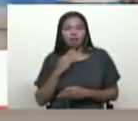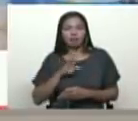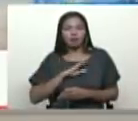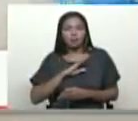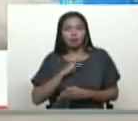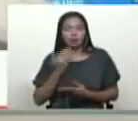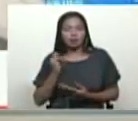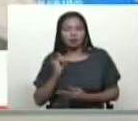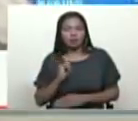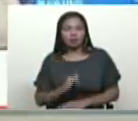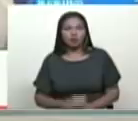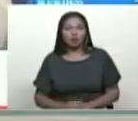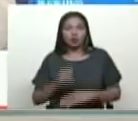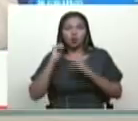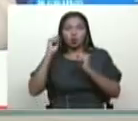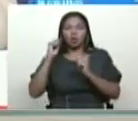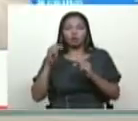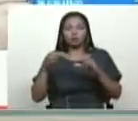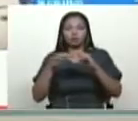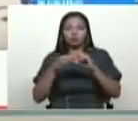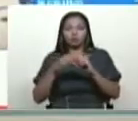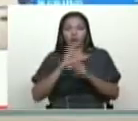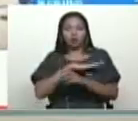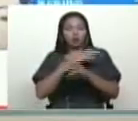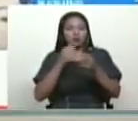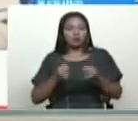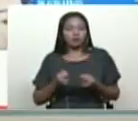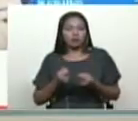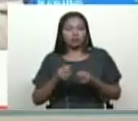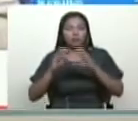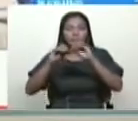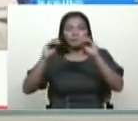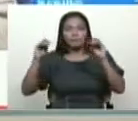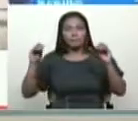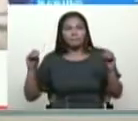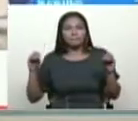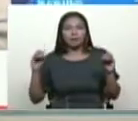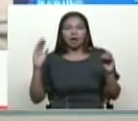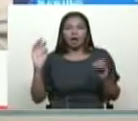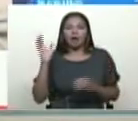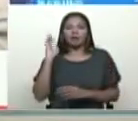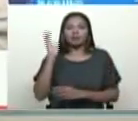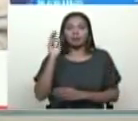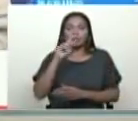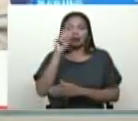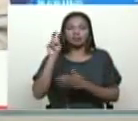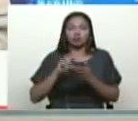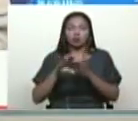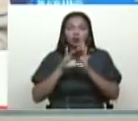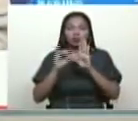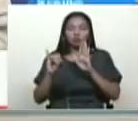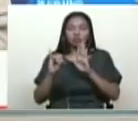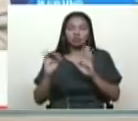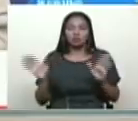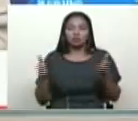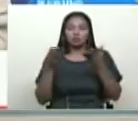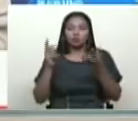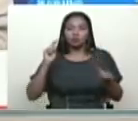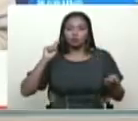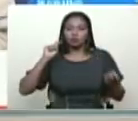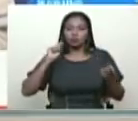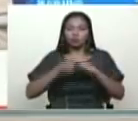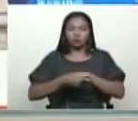burguesa, lograra encadenar una fuerza para convocar una Asamblea Nacional Constituyente y darle un